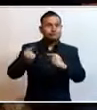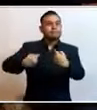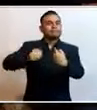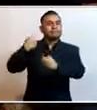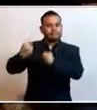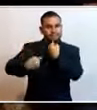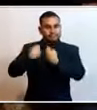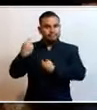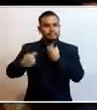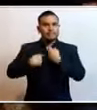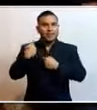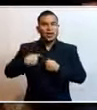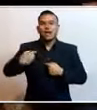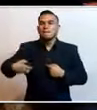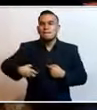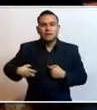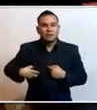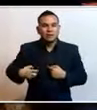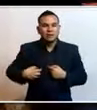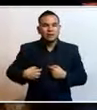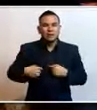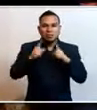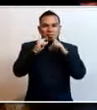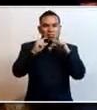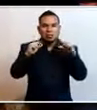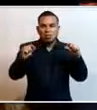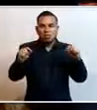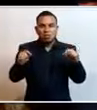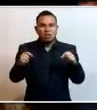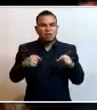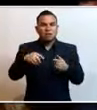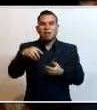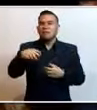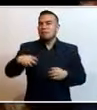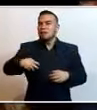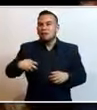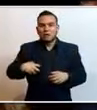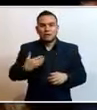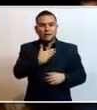acá, de que decimos discursos de odio, de que mentimos.